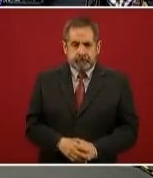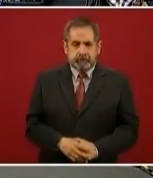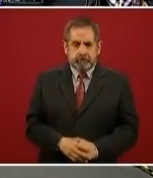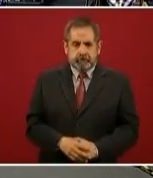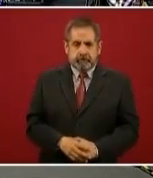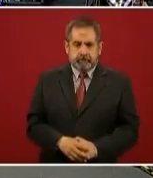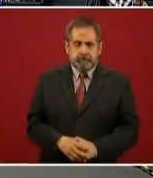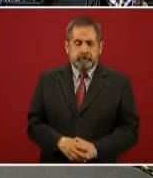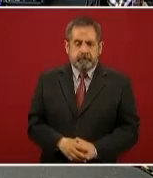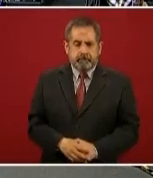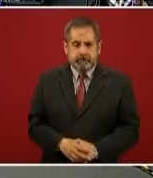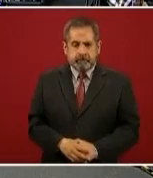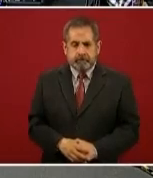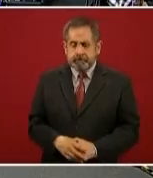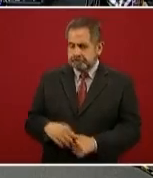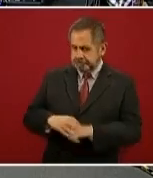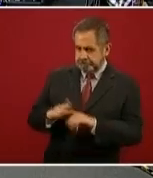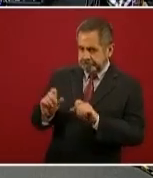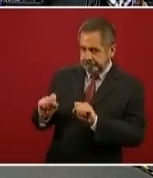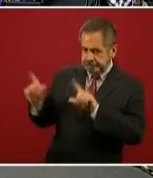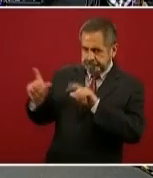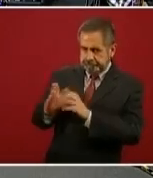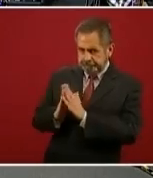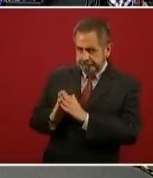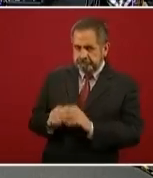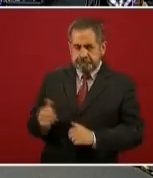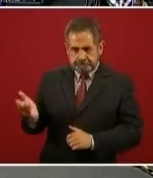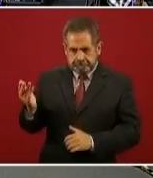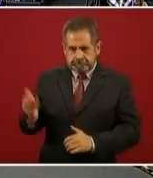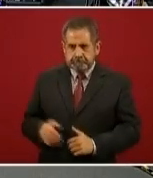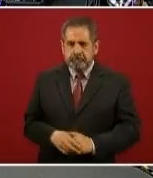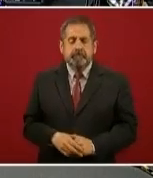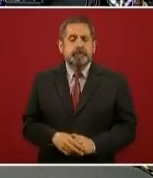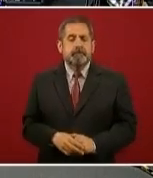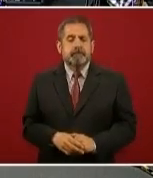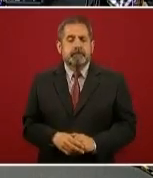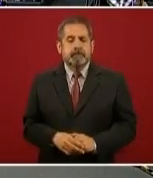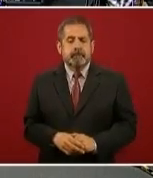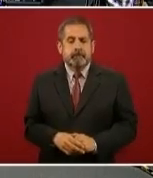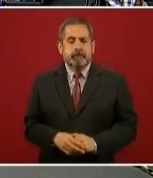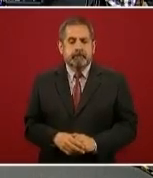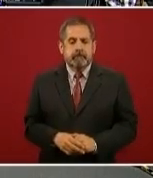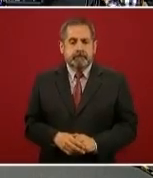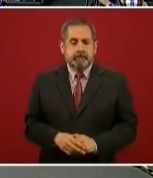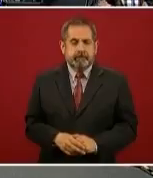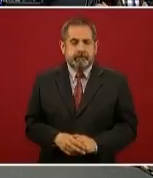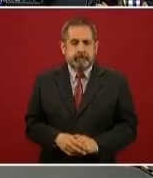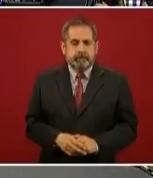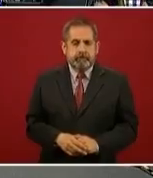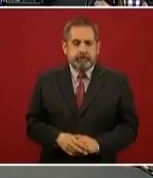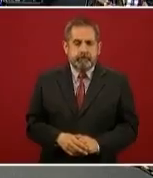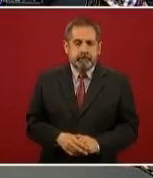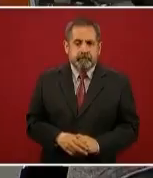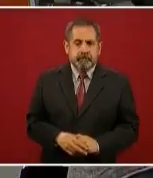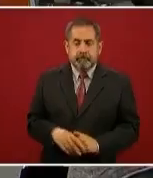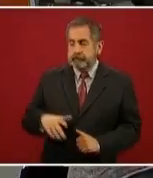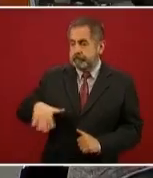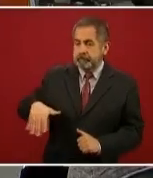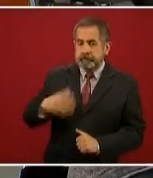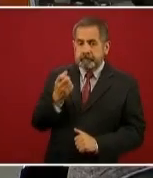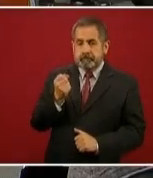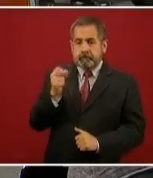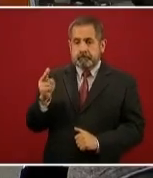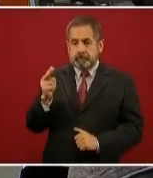Por favor, la lámina. La que sigue, por favor. Bien, en base a lo que el subsecretario